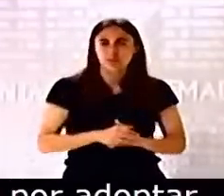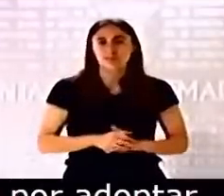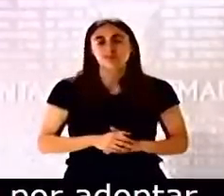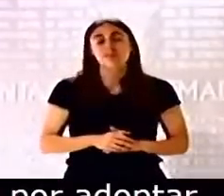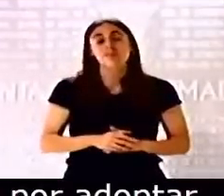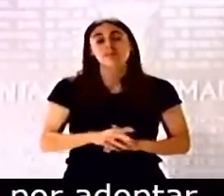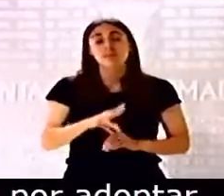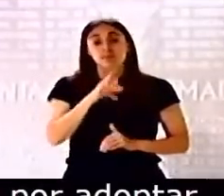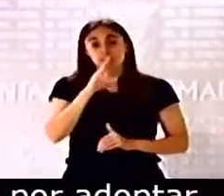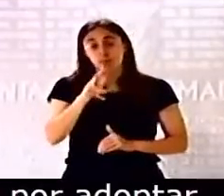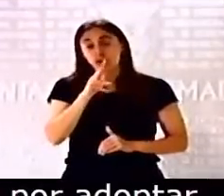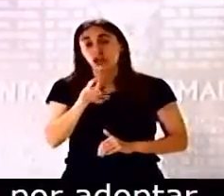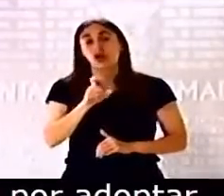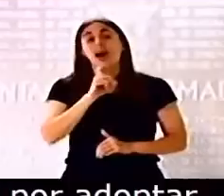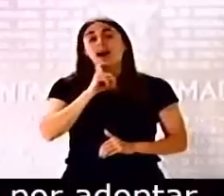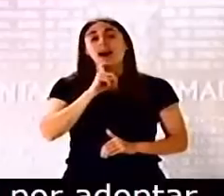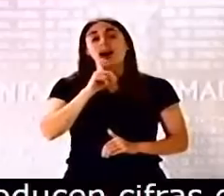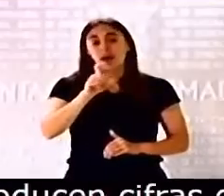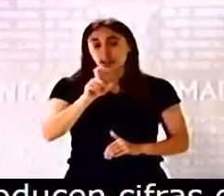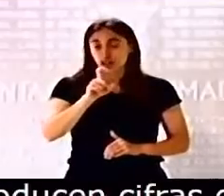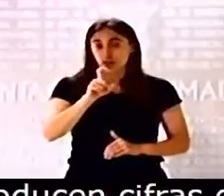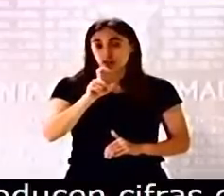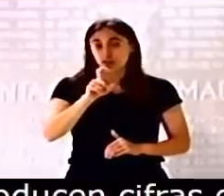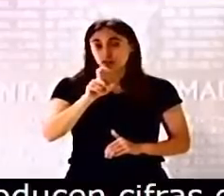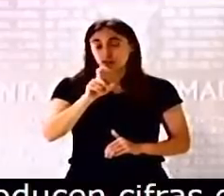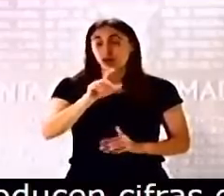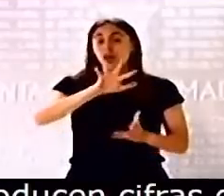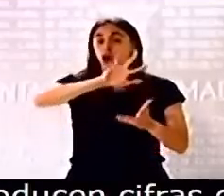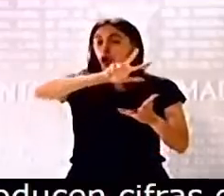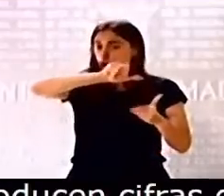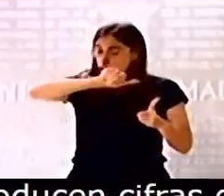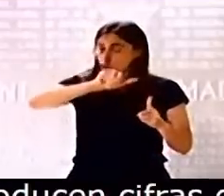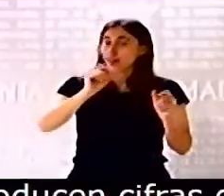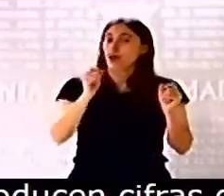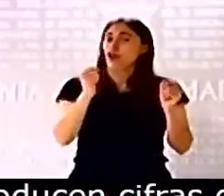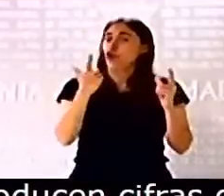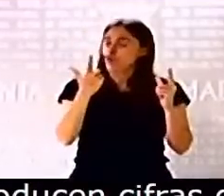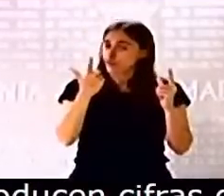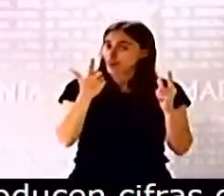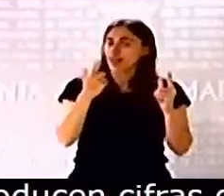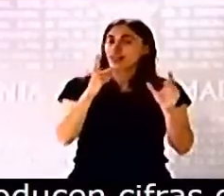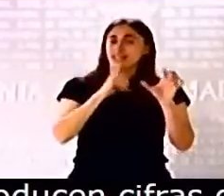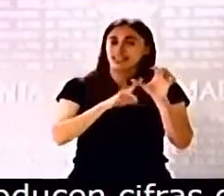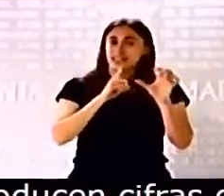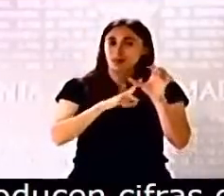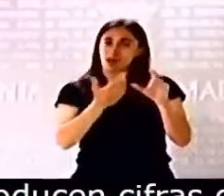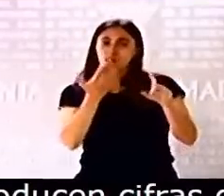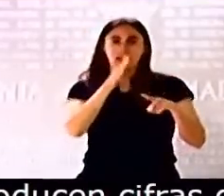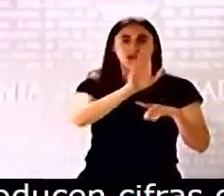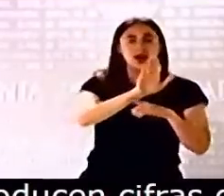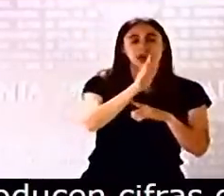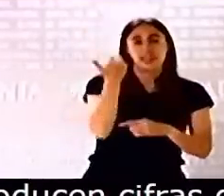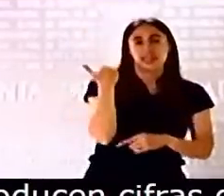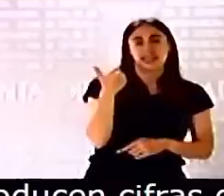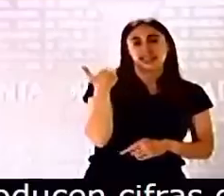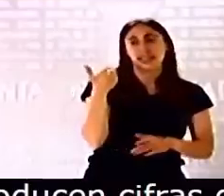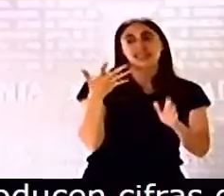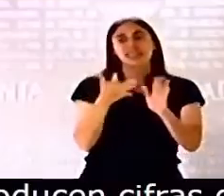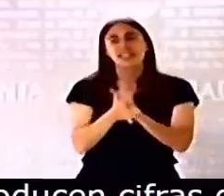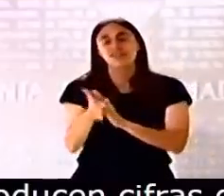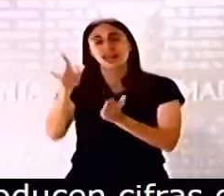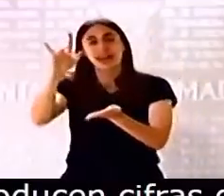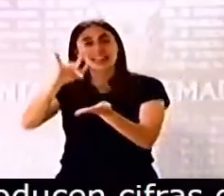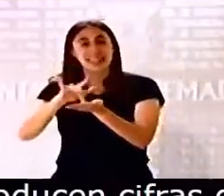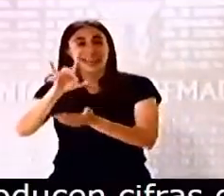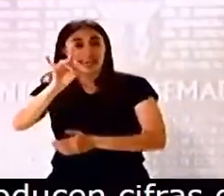les anuncio, como ya ha salido en el Diario Oficial de Extremadura, y por lo tanto entrarán en vigor el día 15, es